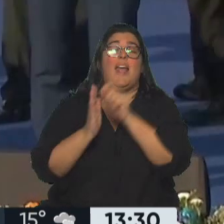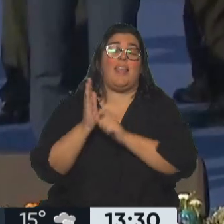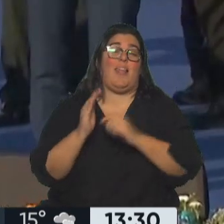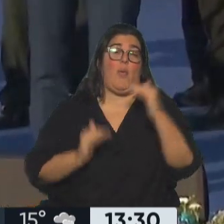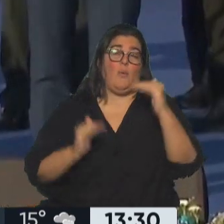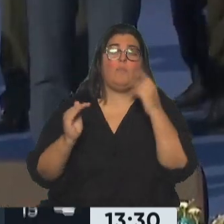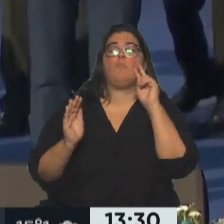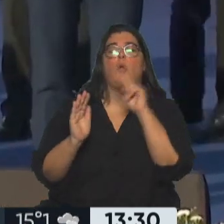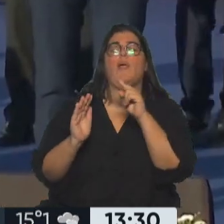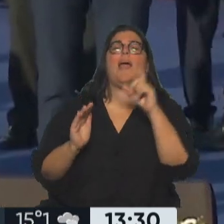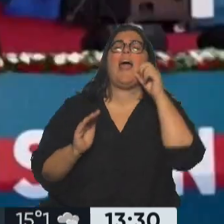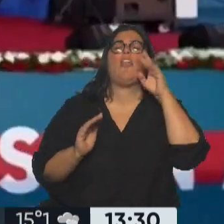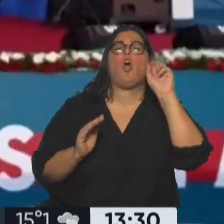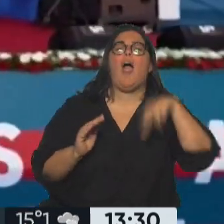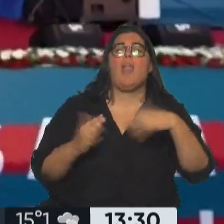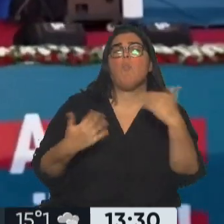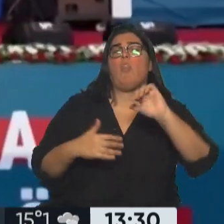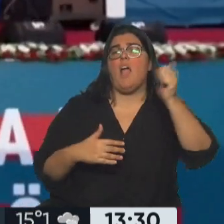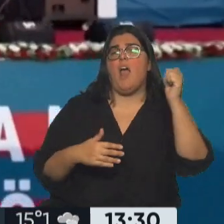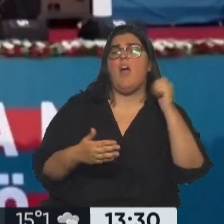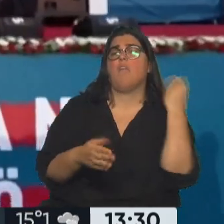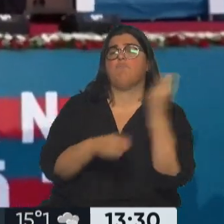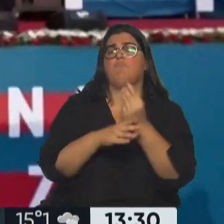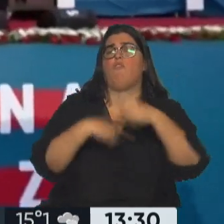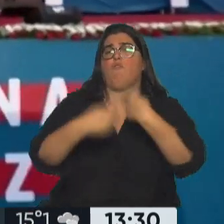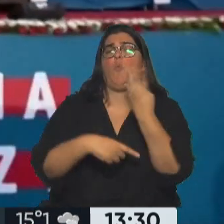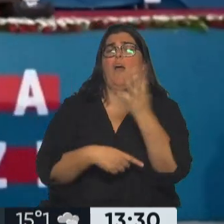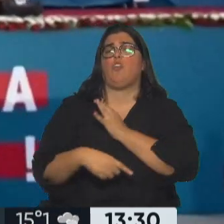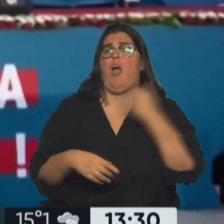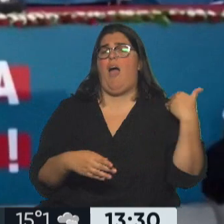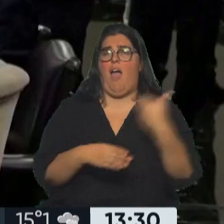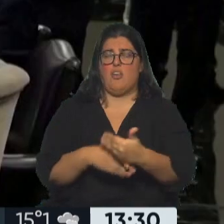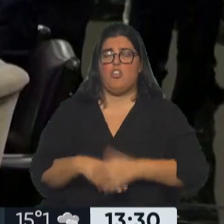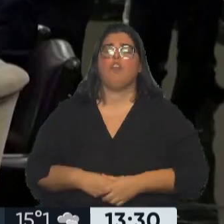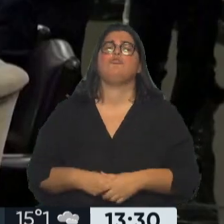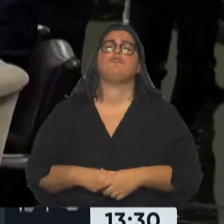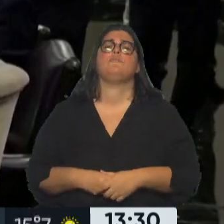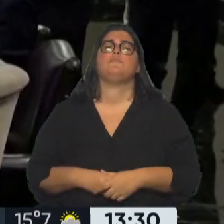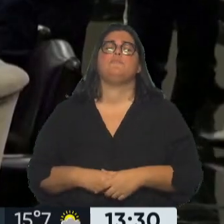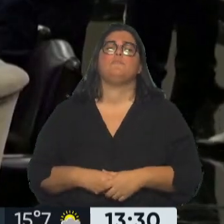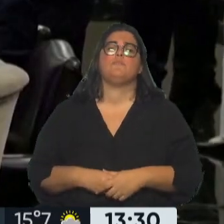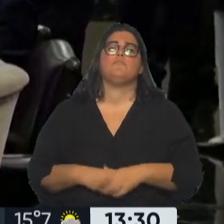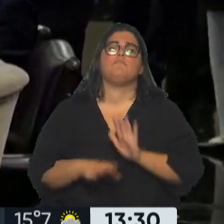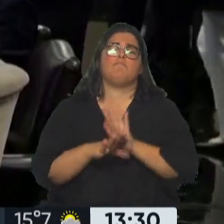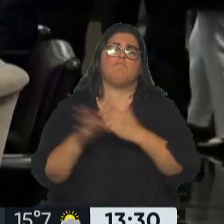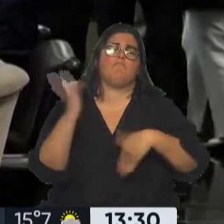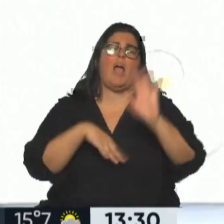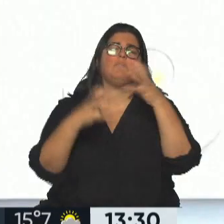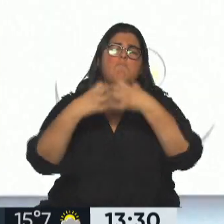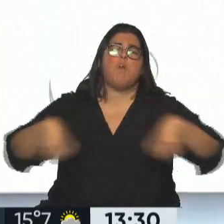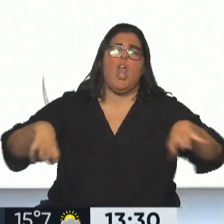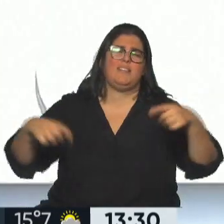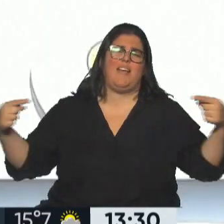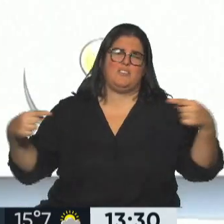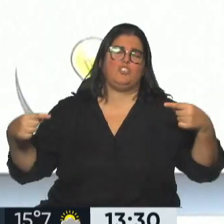ganar y gobernar por otros 4 años. El clivaje que se plantea como explicación principal de la polarización política de Turquía entre un